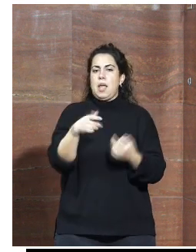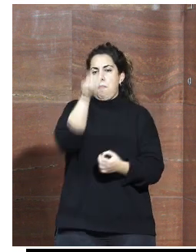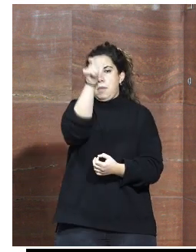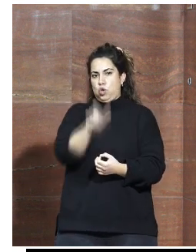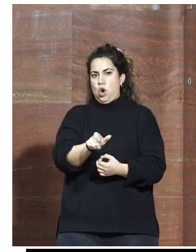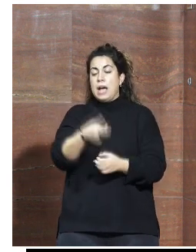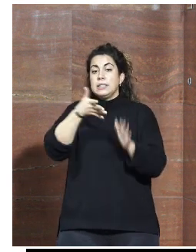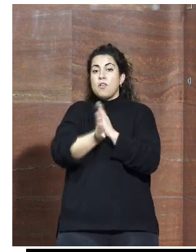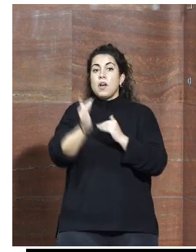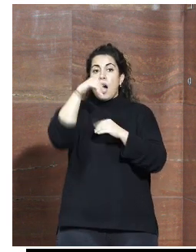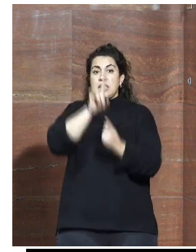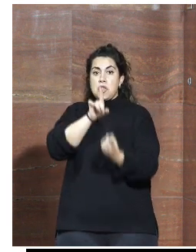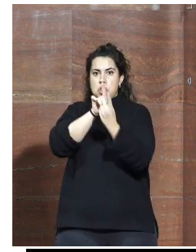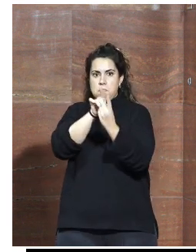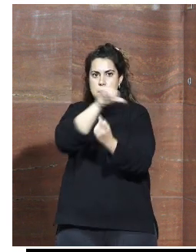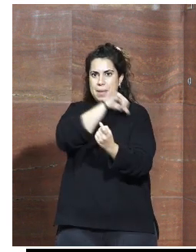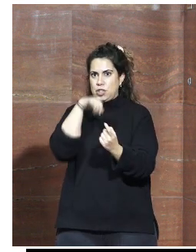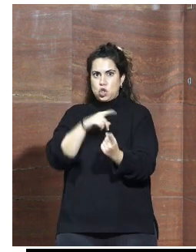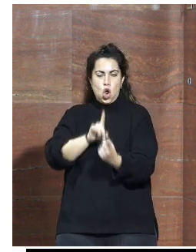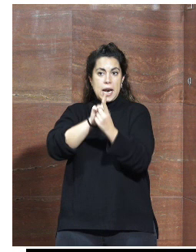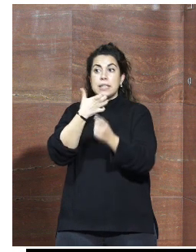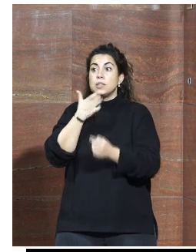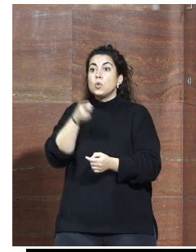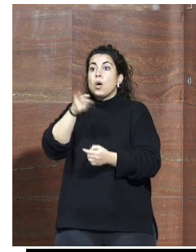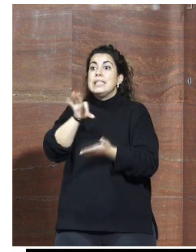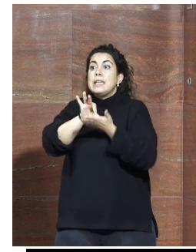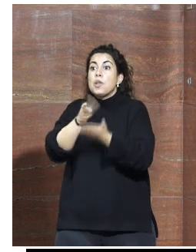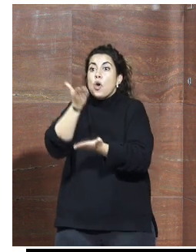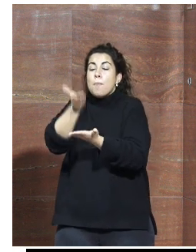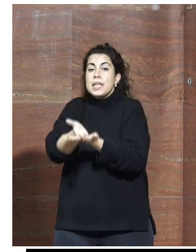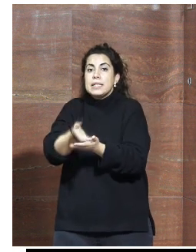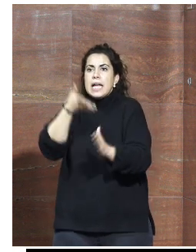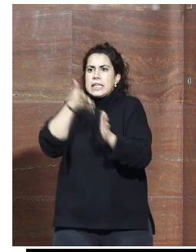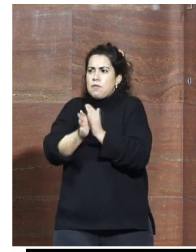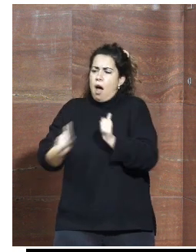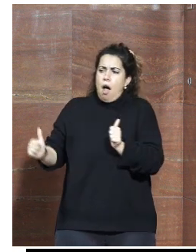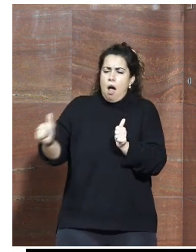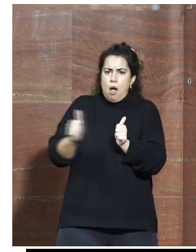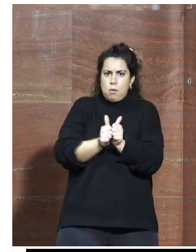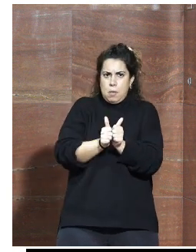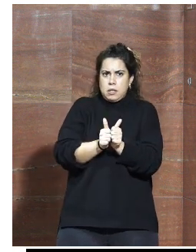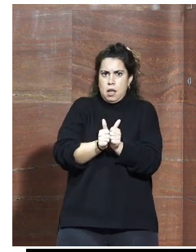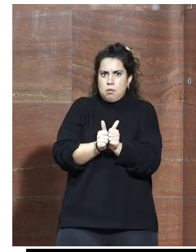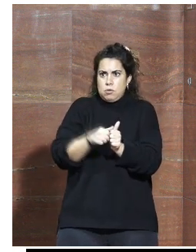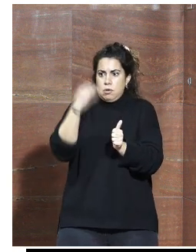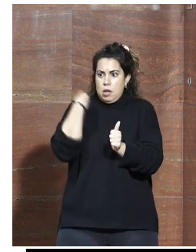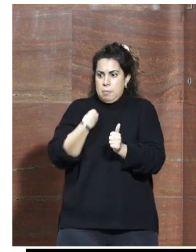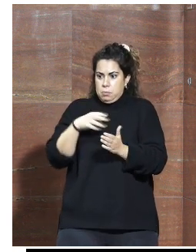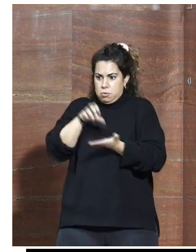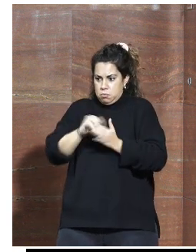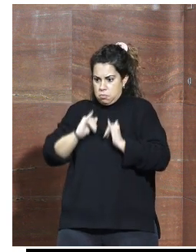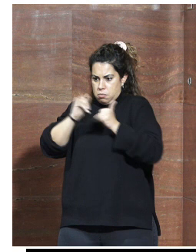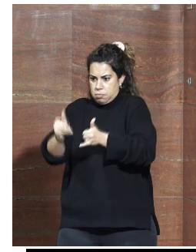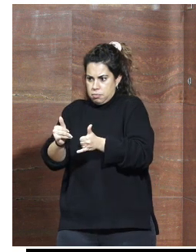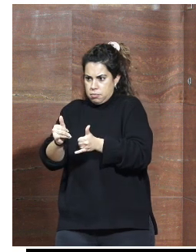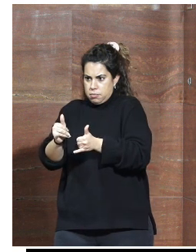una atención personal donde si tú solicitas el servicio, estás acompañado desde que llegas al punto de concentración